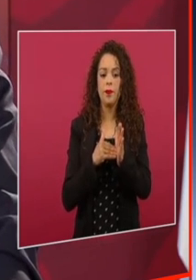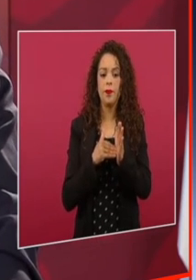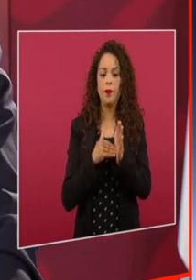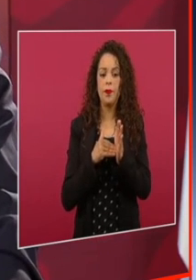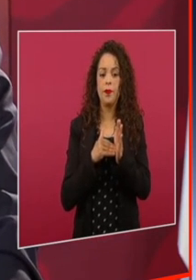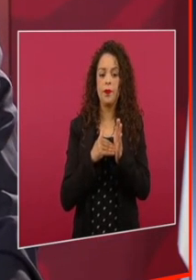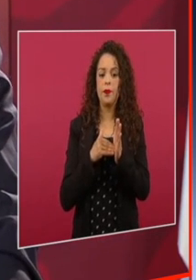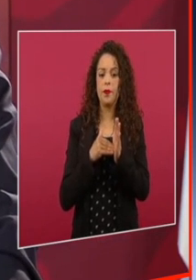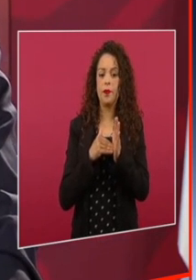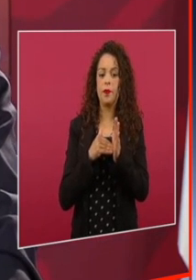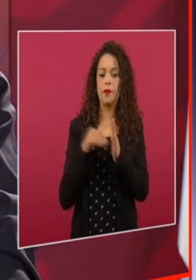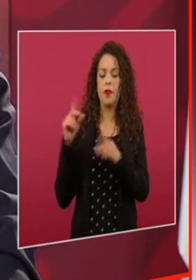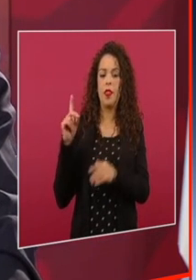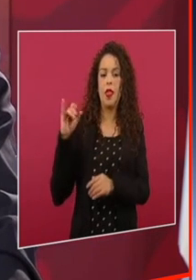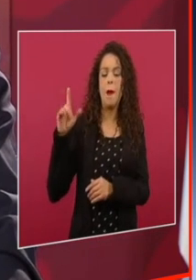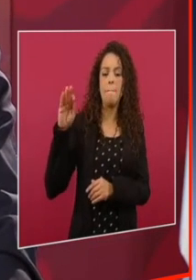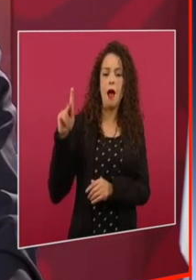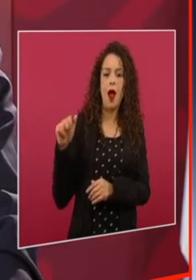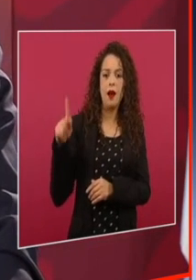de Deer Park,